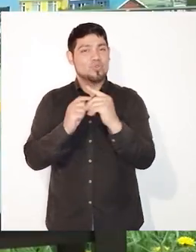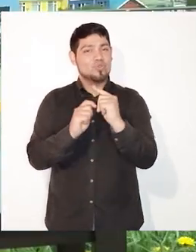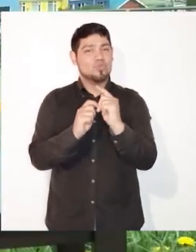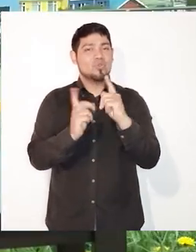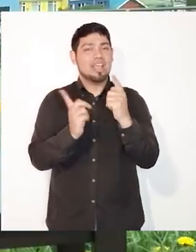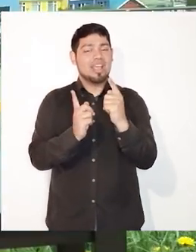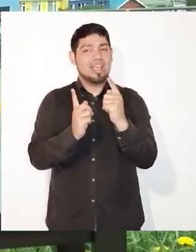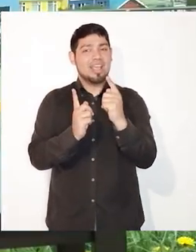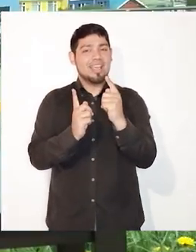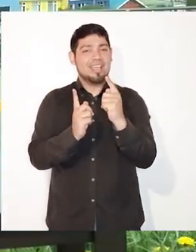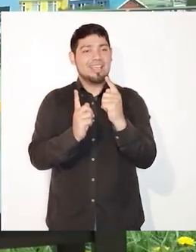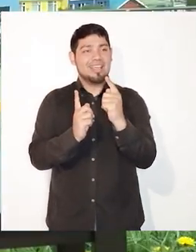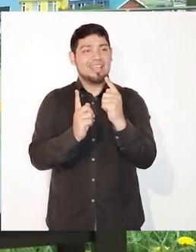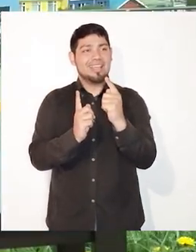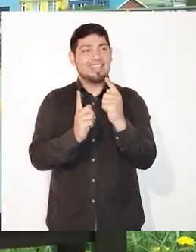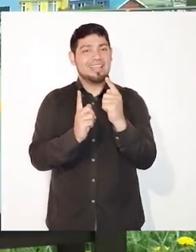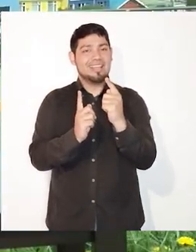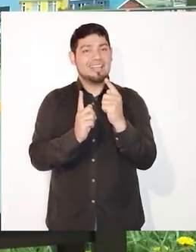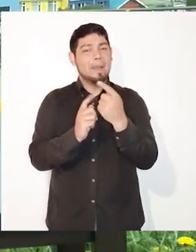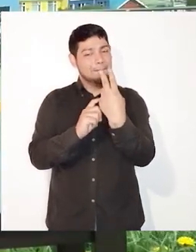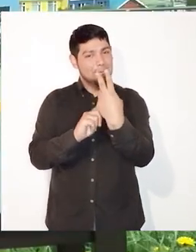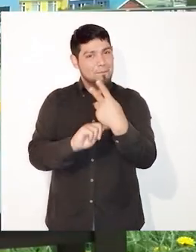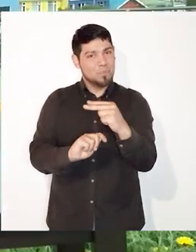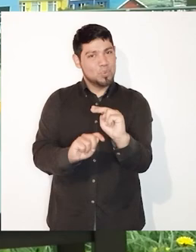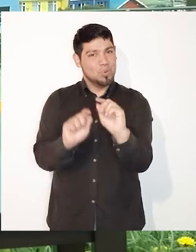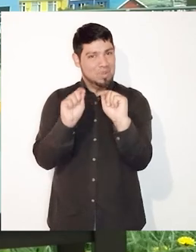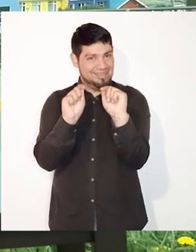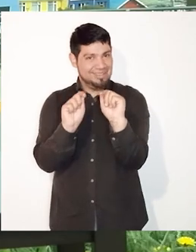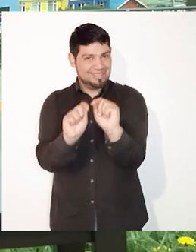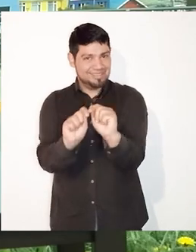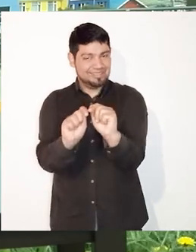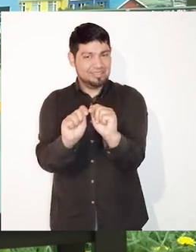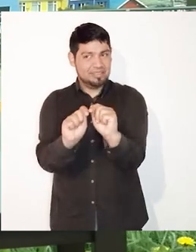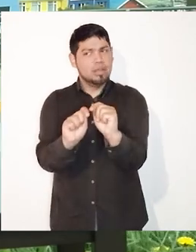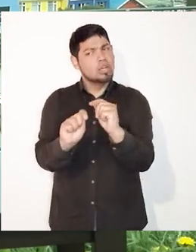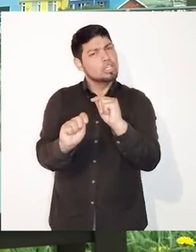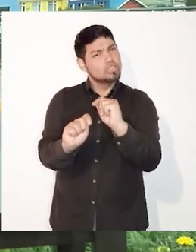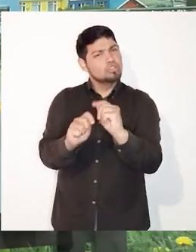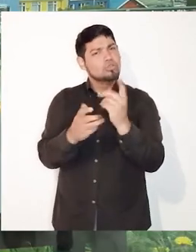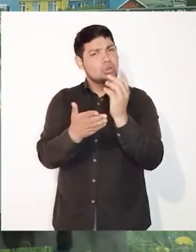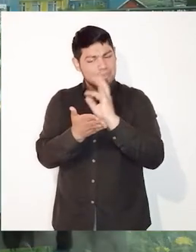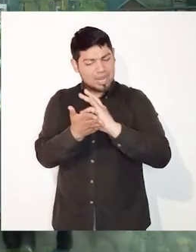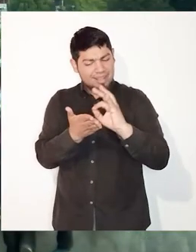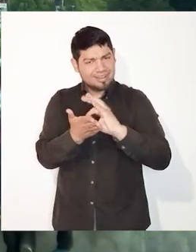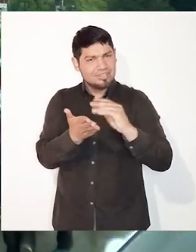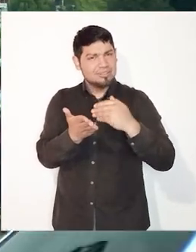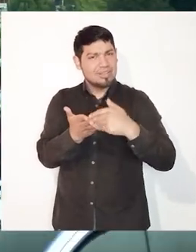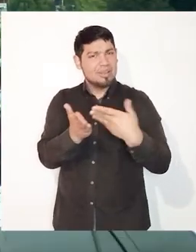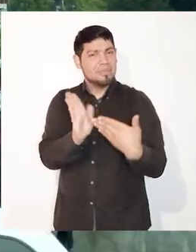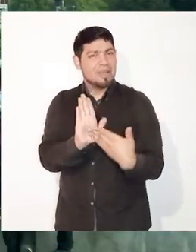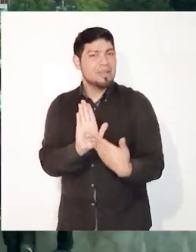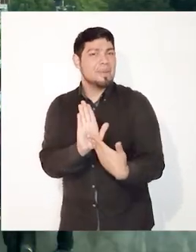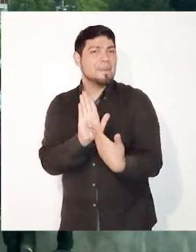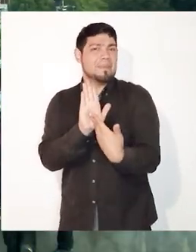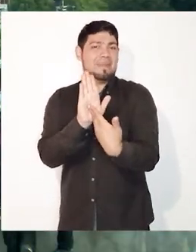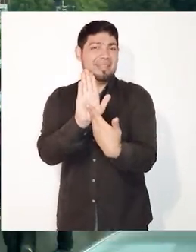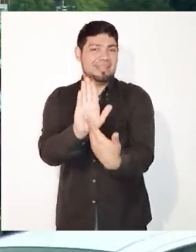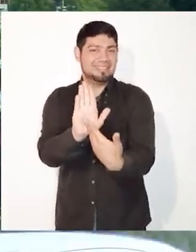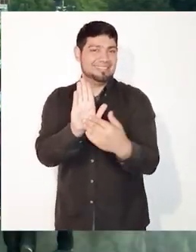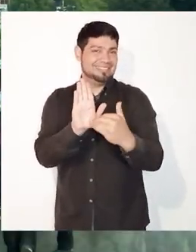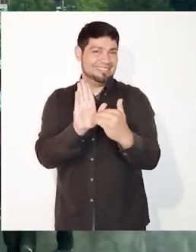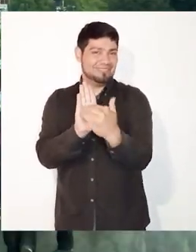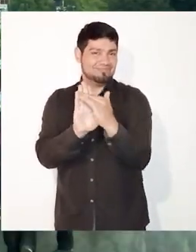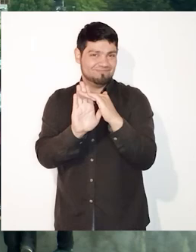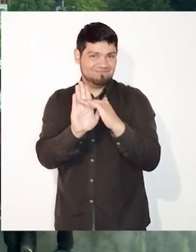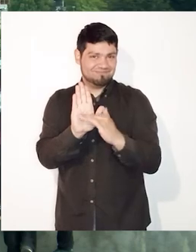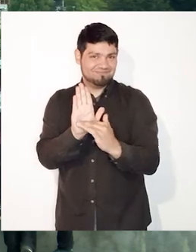debo investigar y conocer en profundidad para poder proyectarla a través de las letras. Por esta